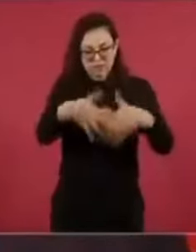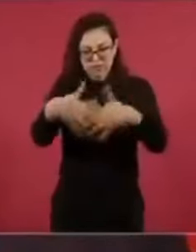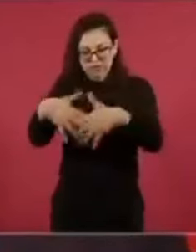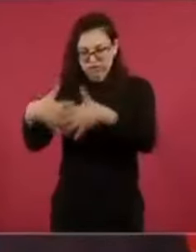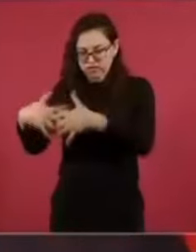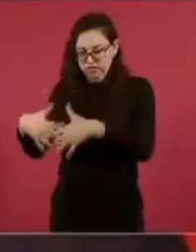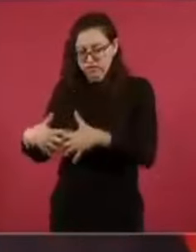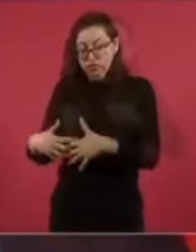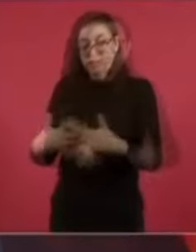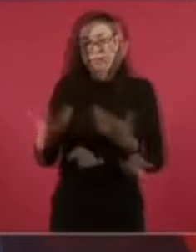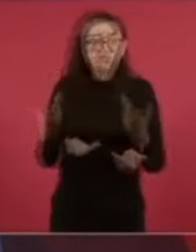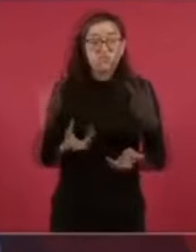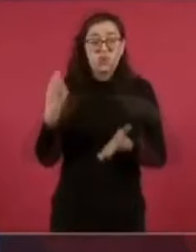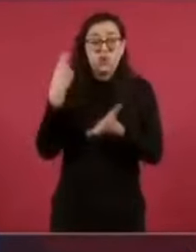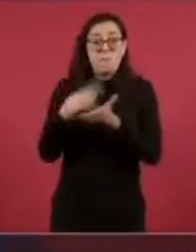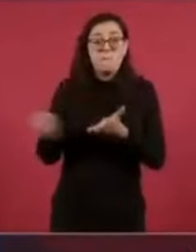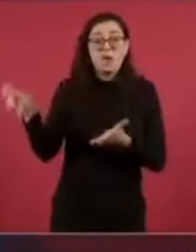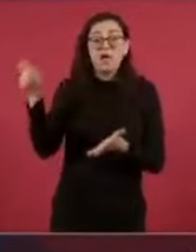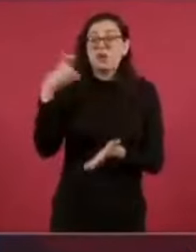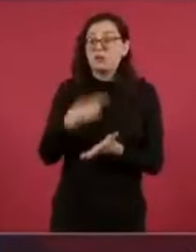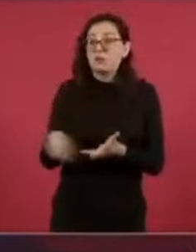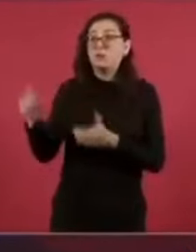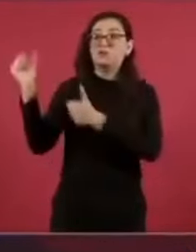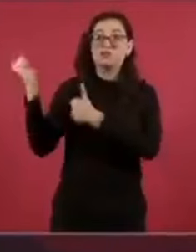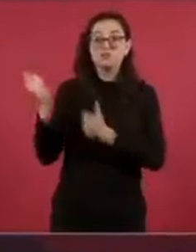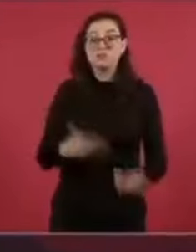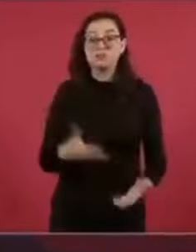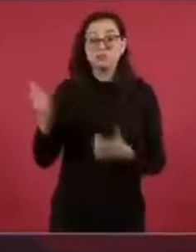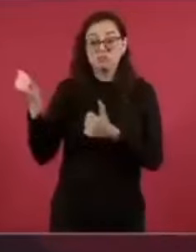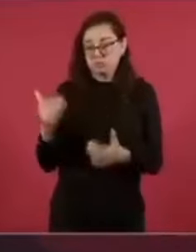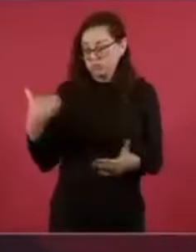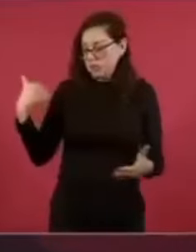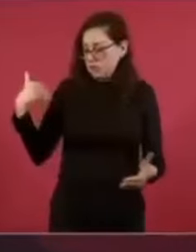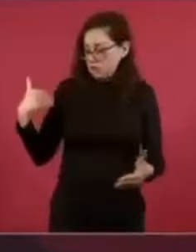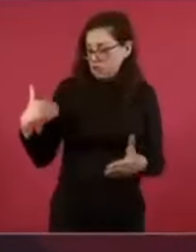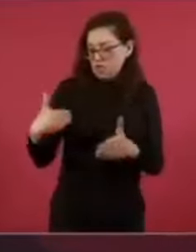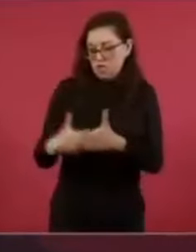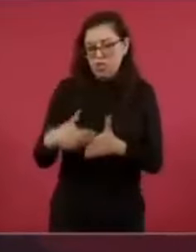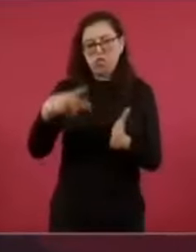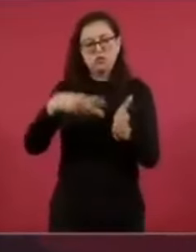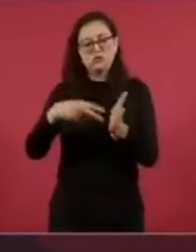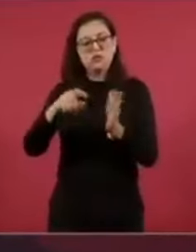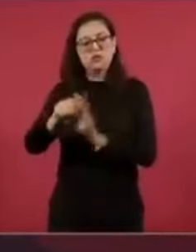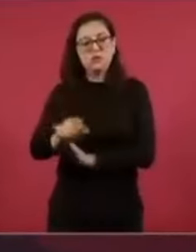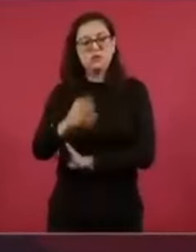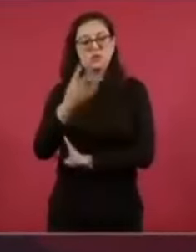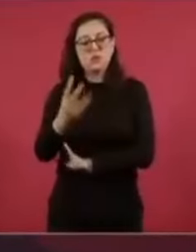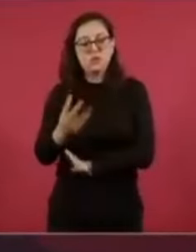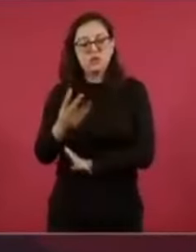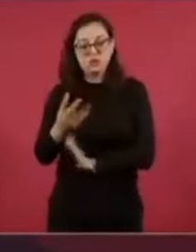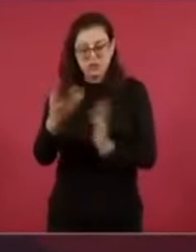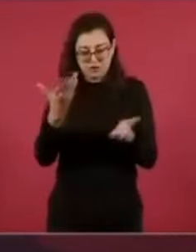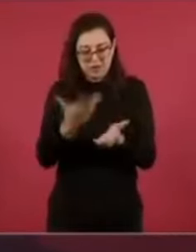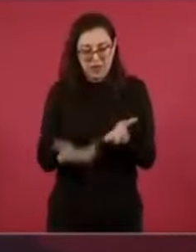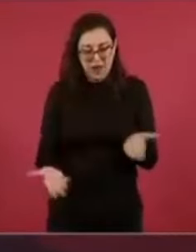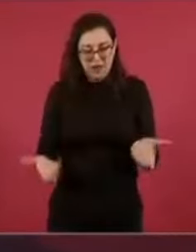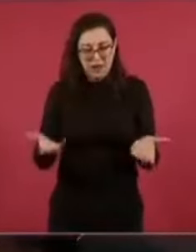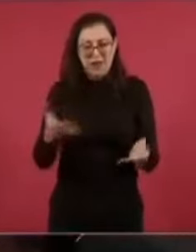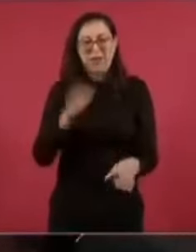vender crudo de vender es importante reflexionar sobre la importancia de este Avance en el sector